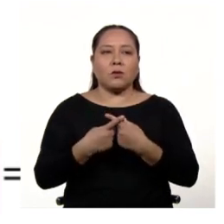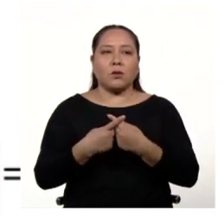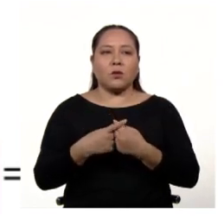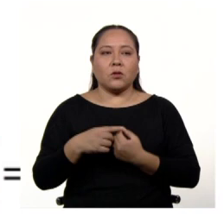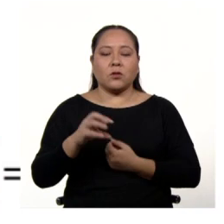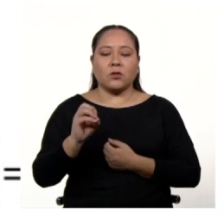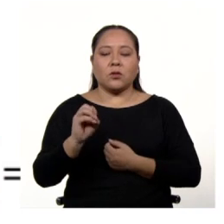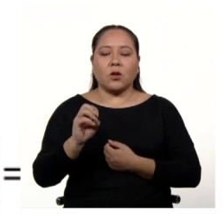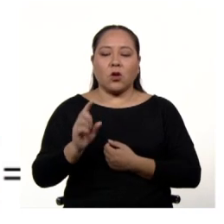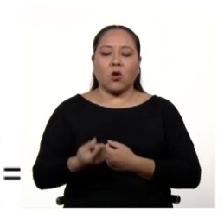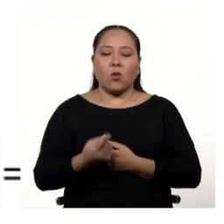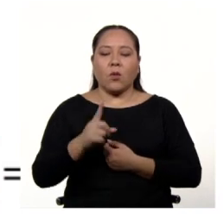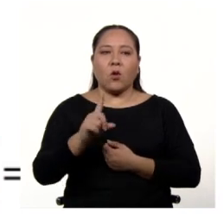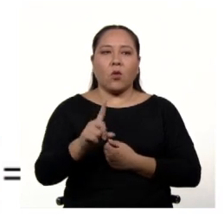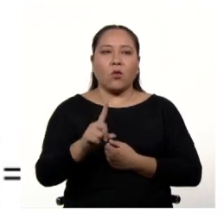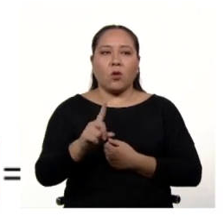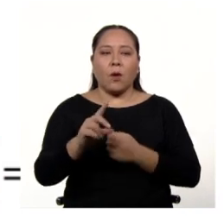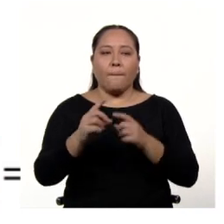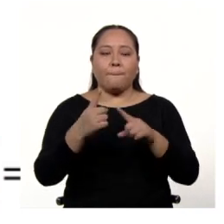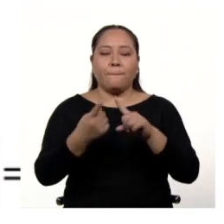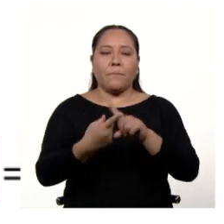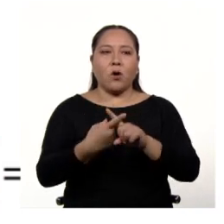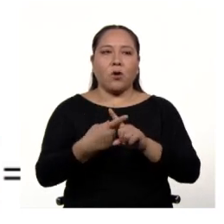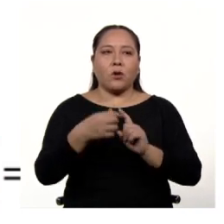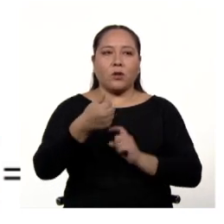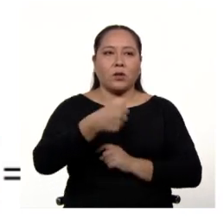de 0,1 por